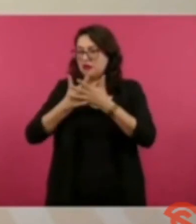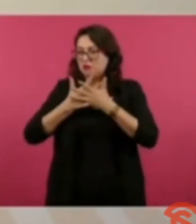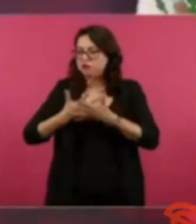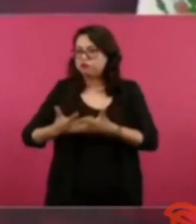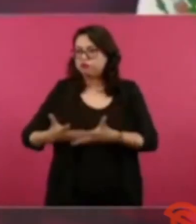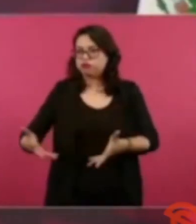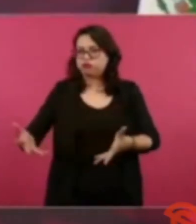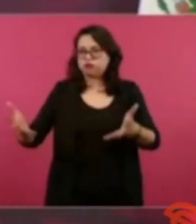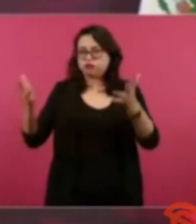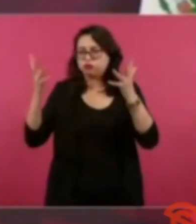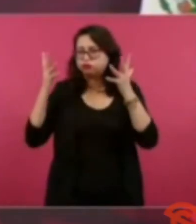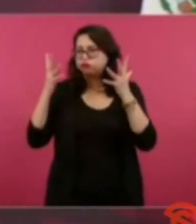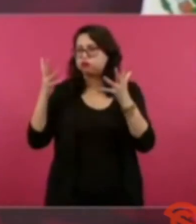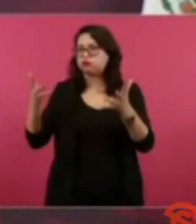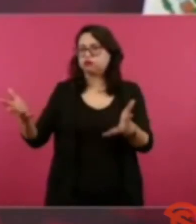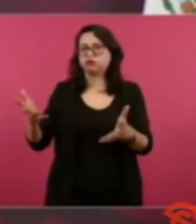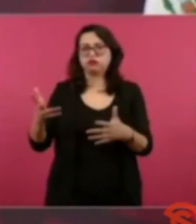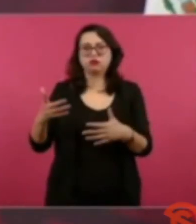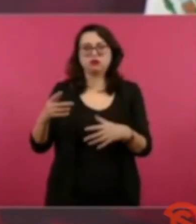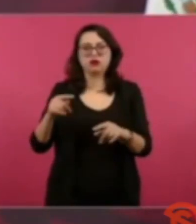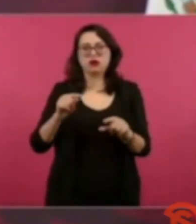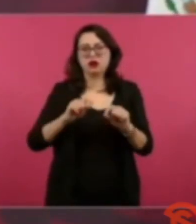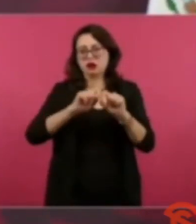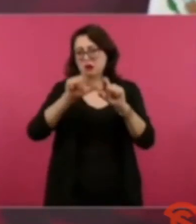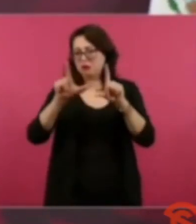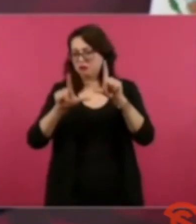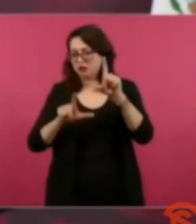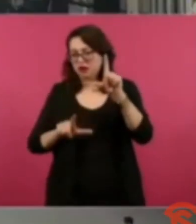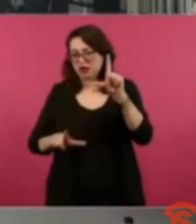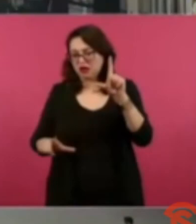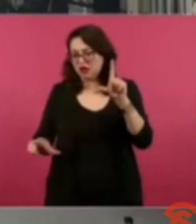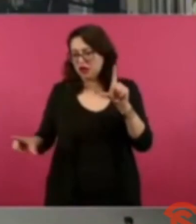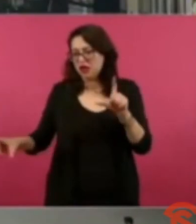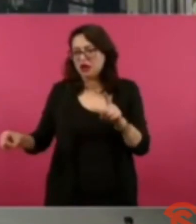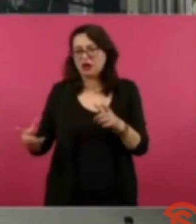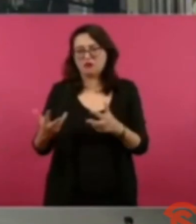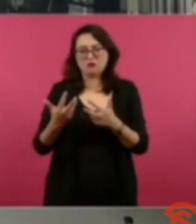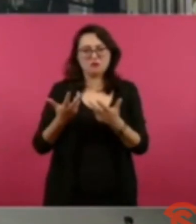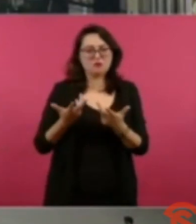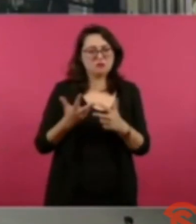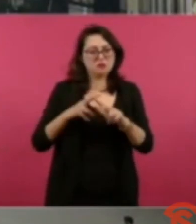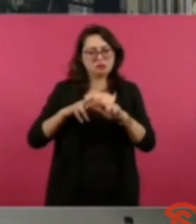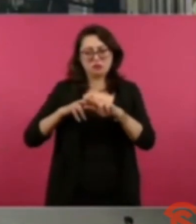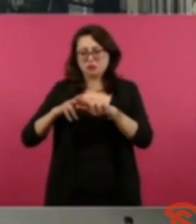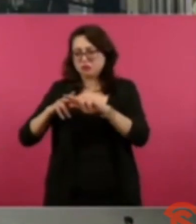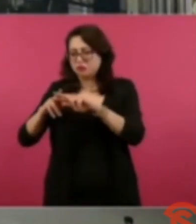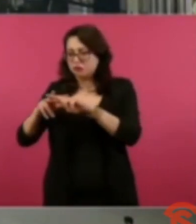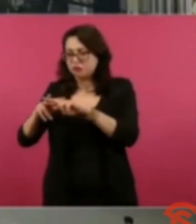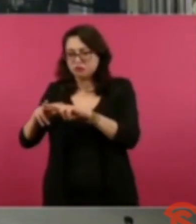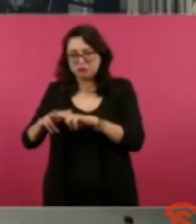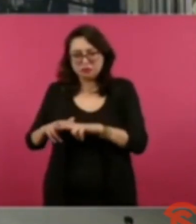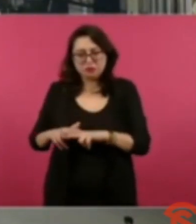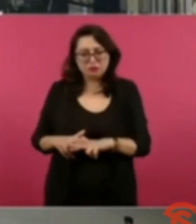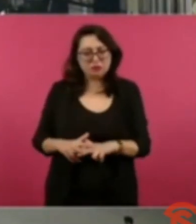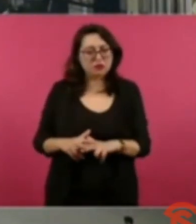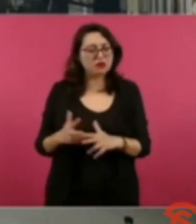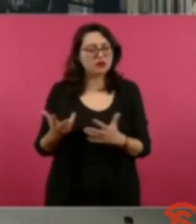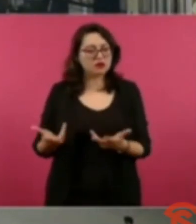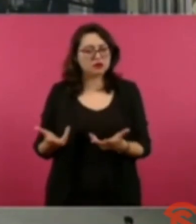a cambio de nada, porque ni siquiera cumplen